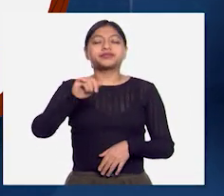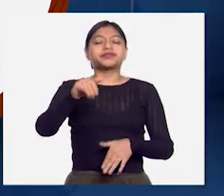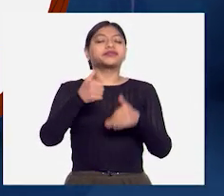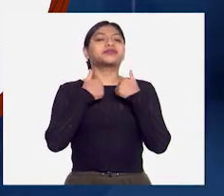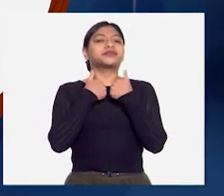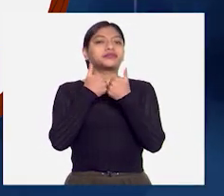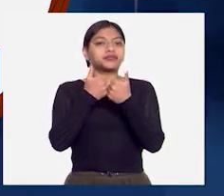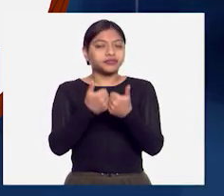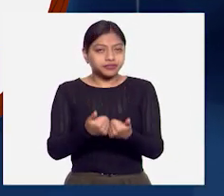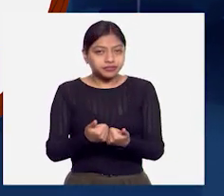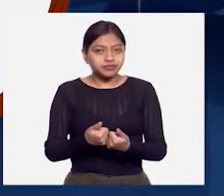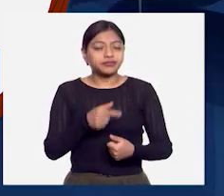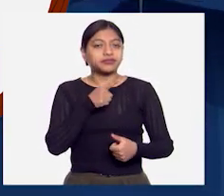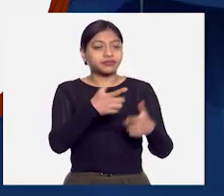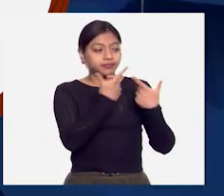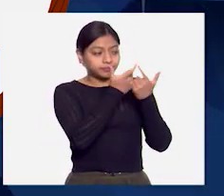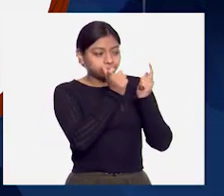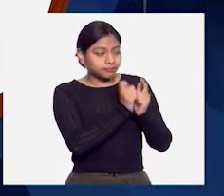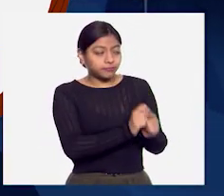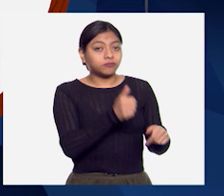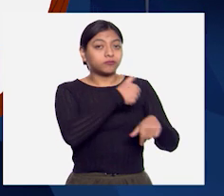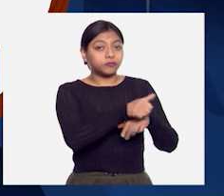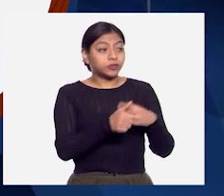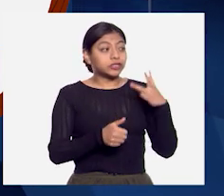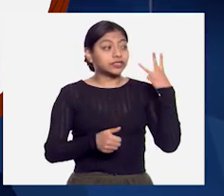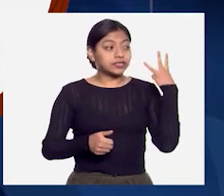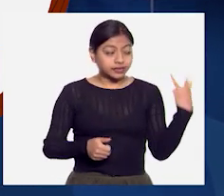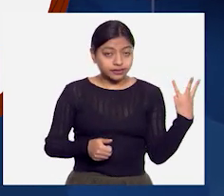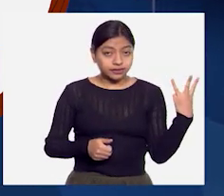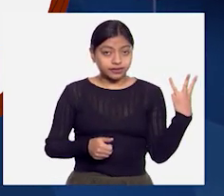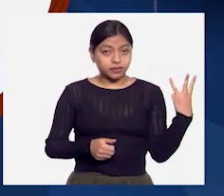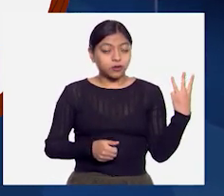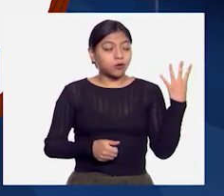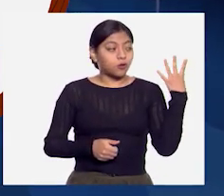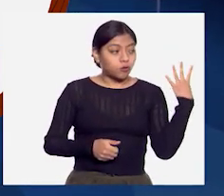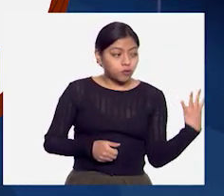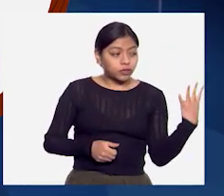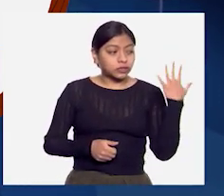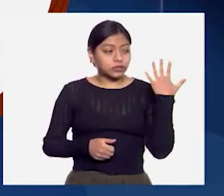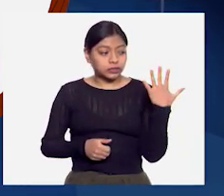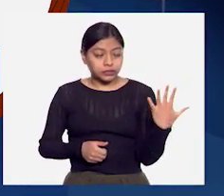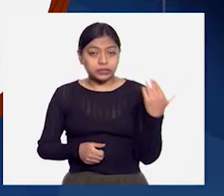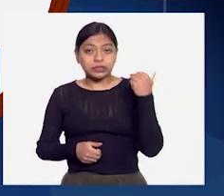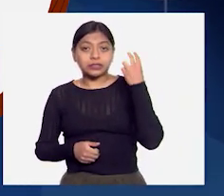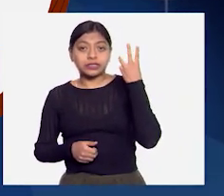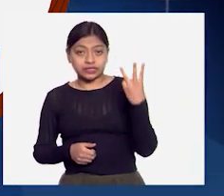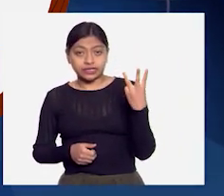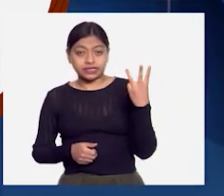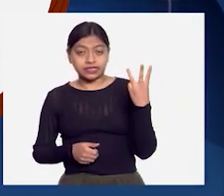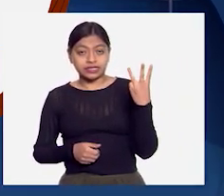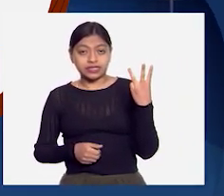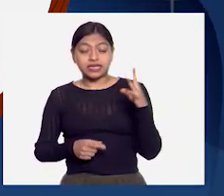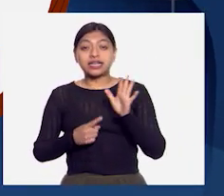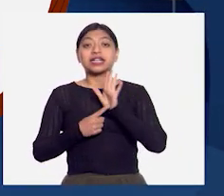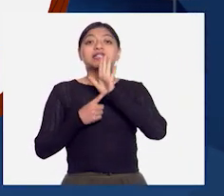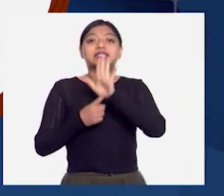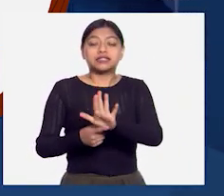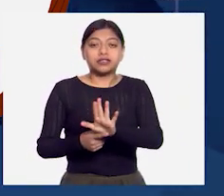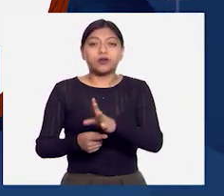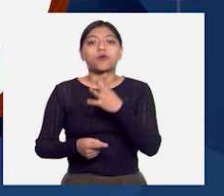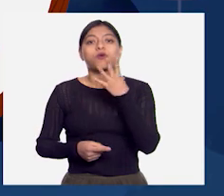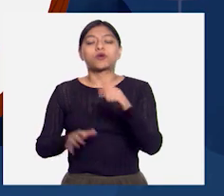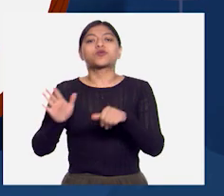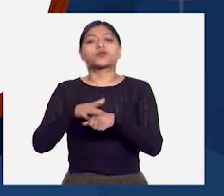entendí. En este conjunto de 3 datos, al 4, al 5 y al 3, lo representa el 4 porque ese fue